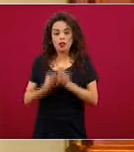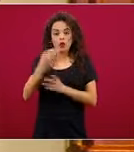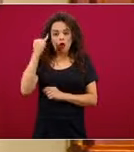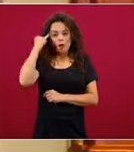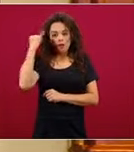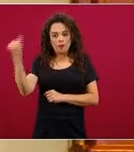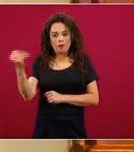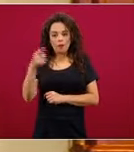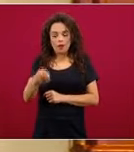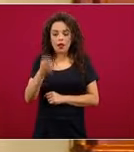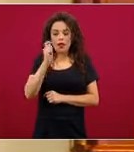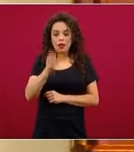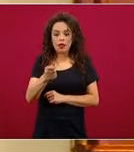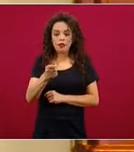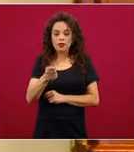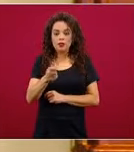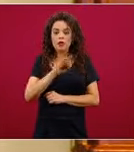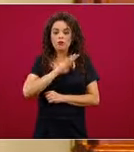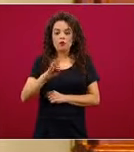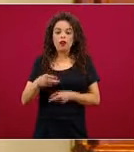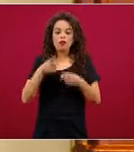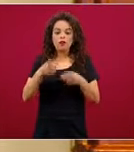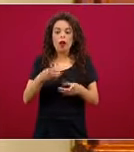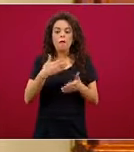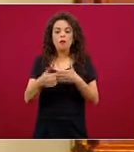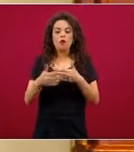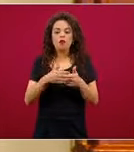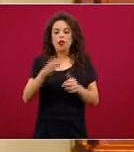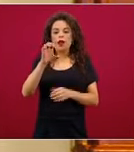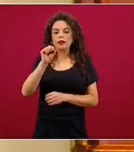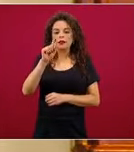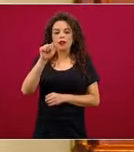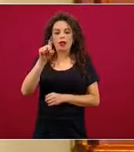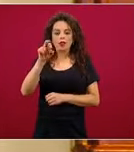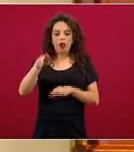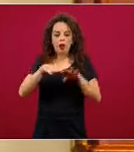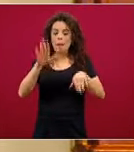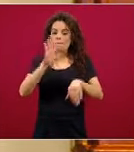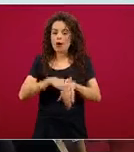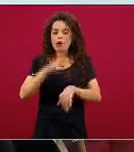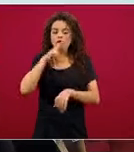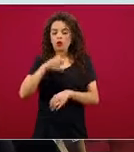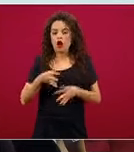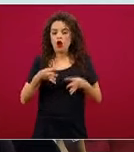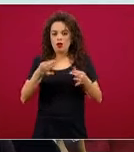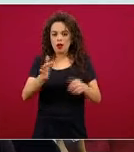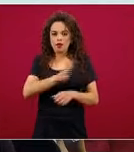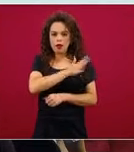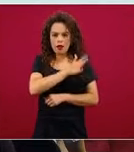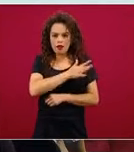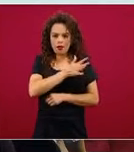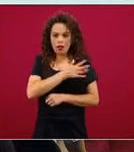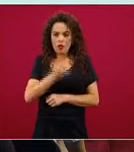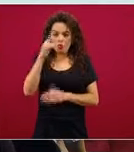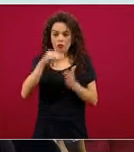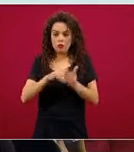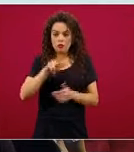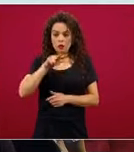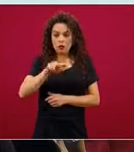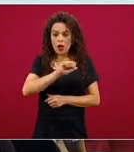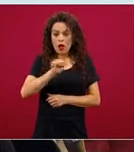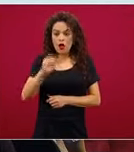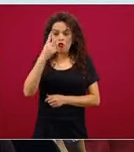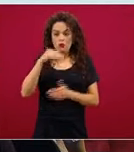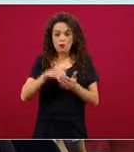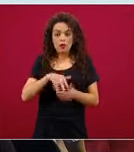tener este modelo estandarizado con mayor calidad. Durante el 2018 y el 2019 se conformaron tanto